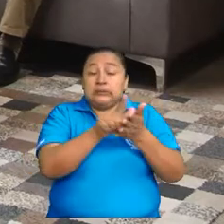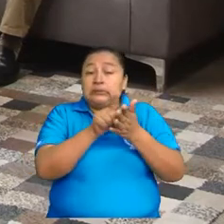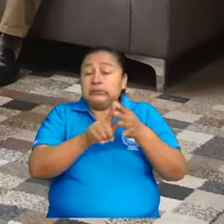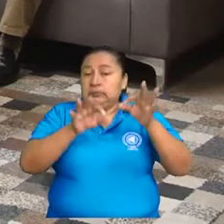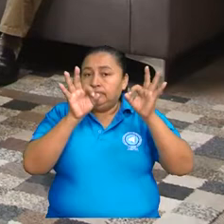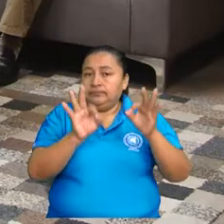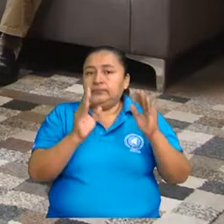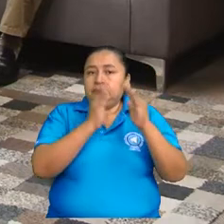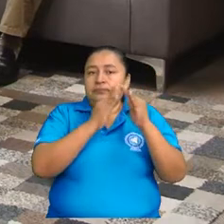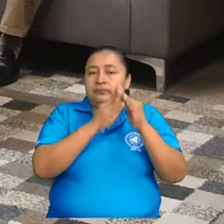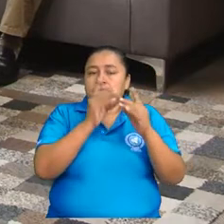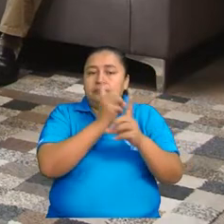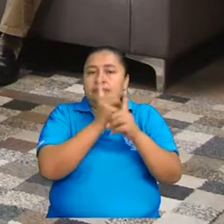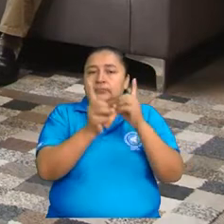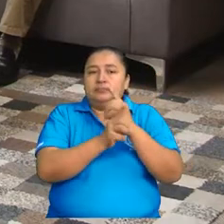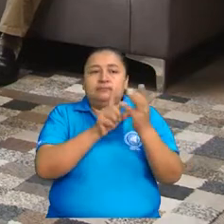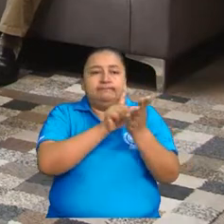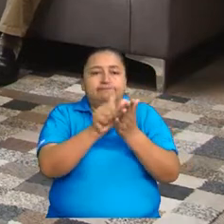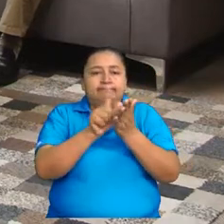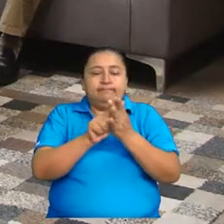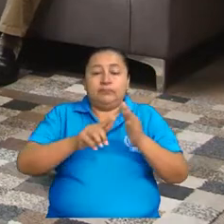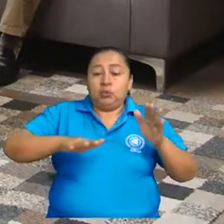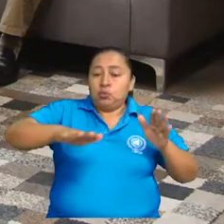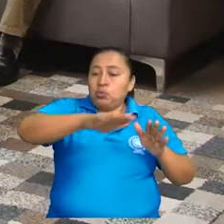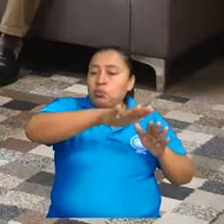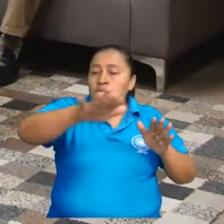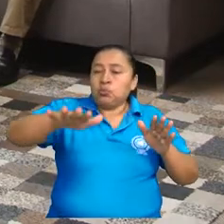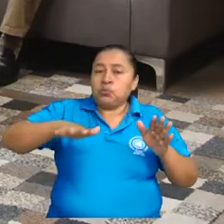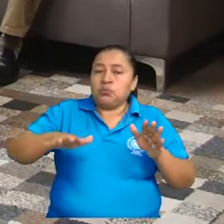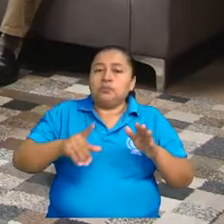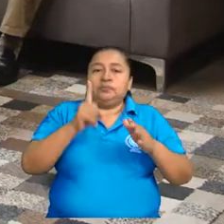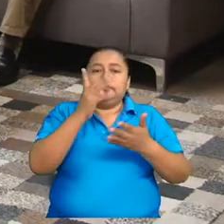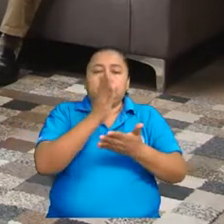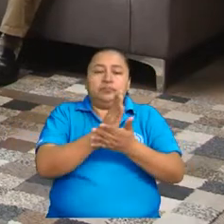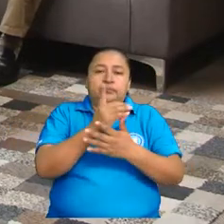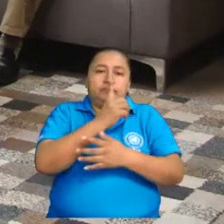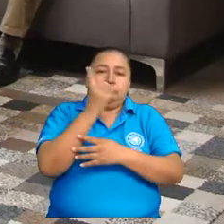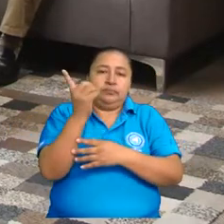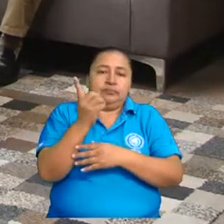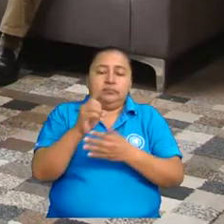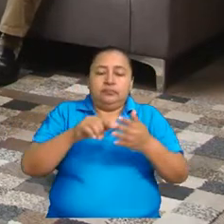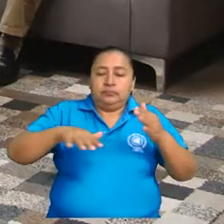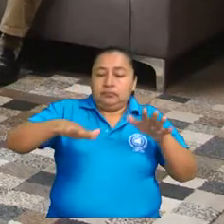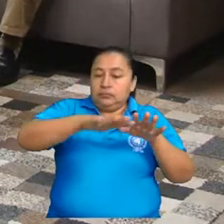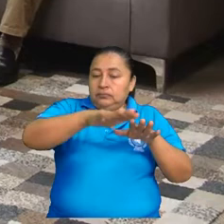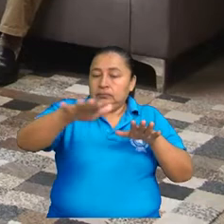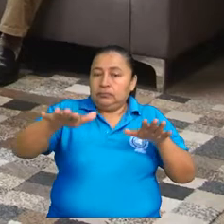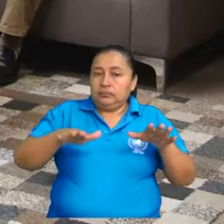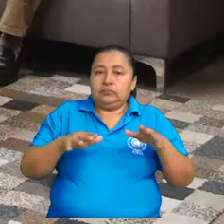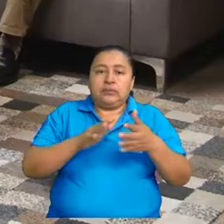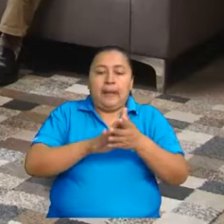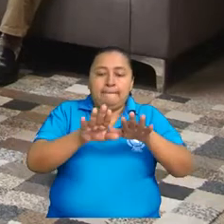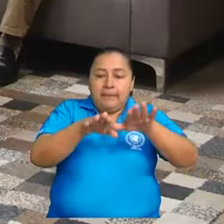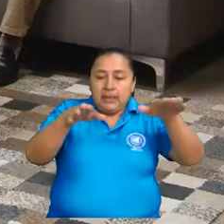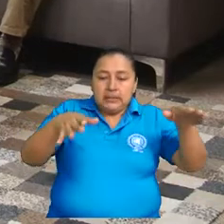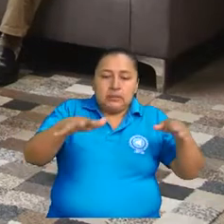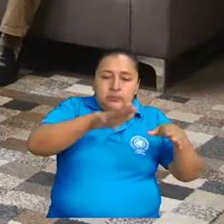esta casa debe estarse limpiando la superficie al menos una vez en el día, la superficie de la